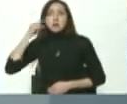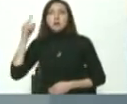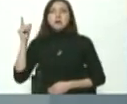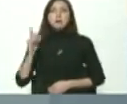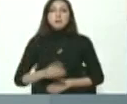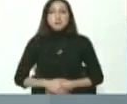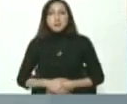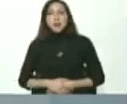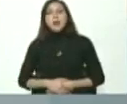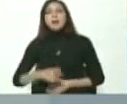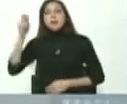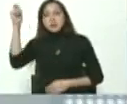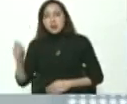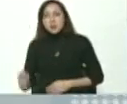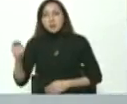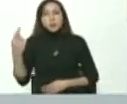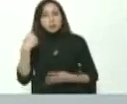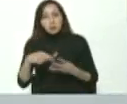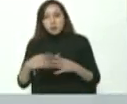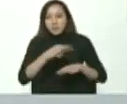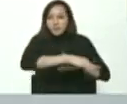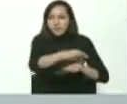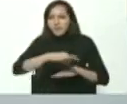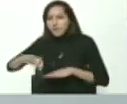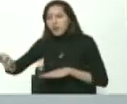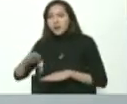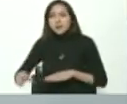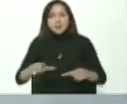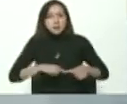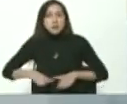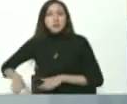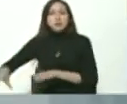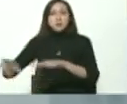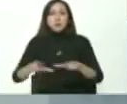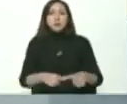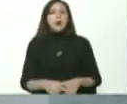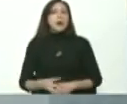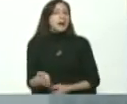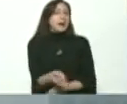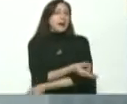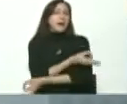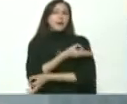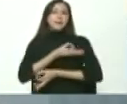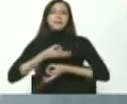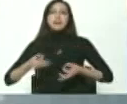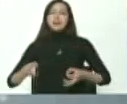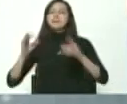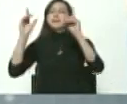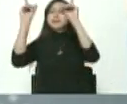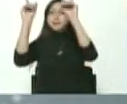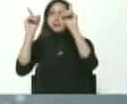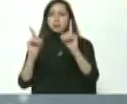gobernadoras, diputados regionales, concejales. Excelente decisión.